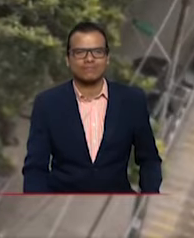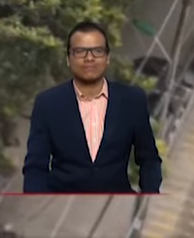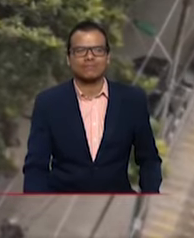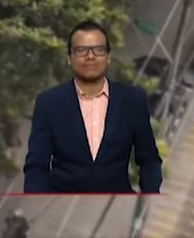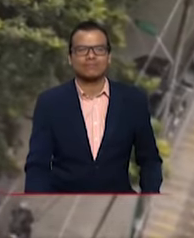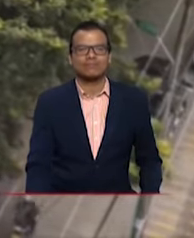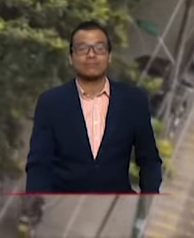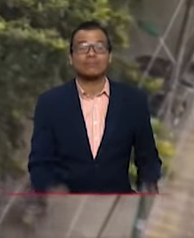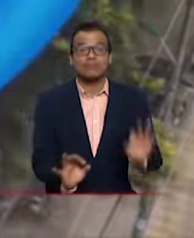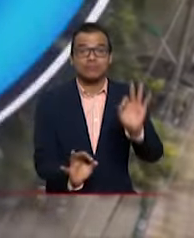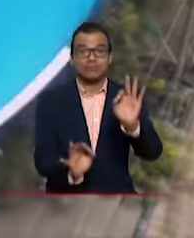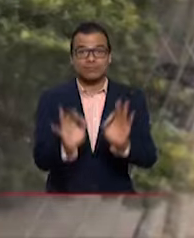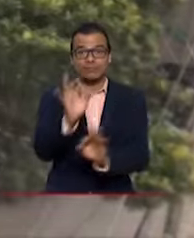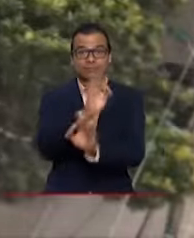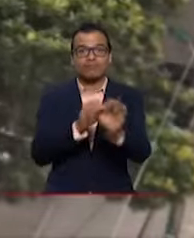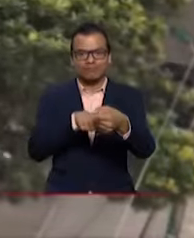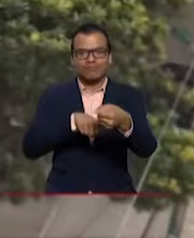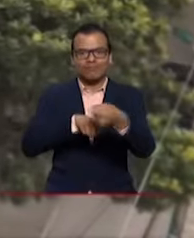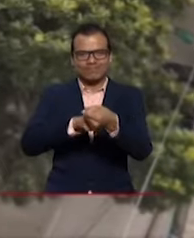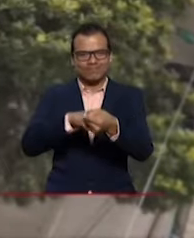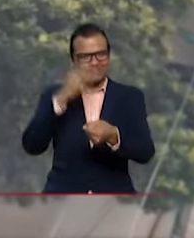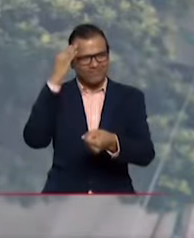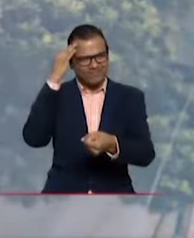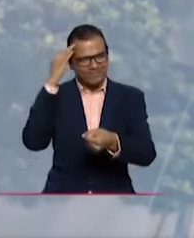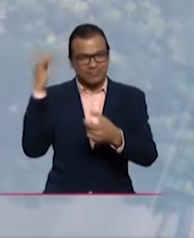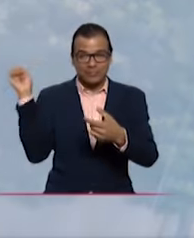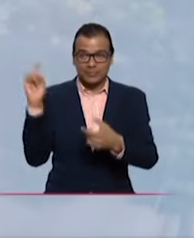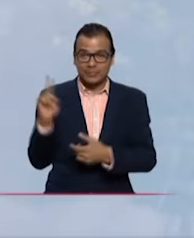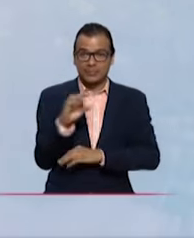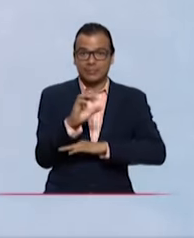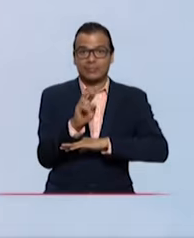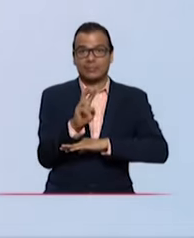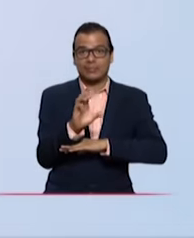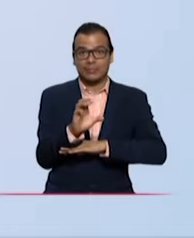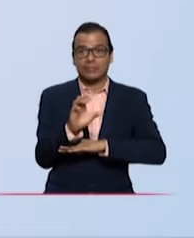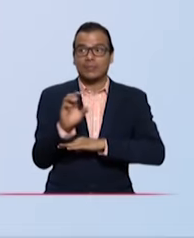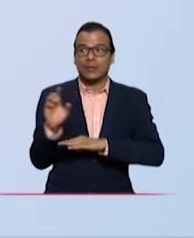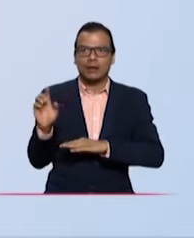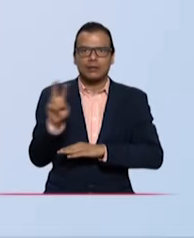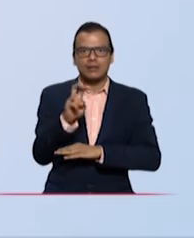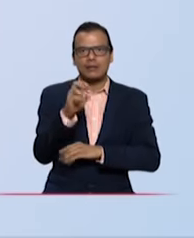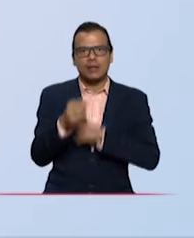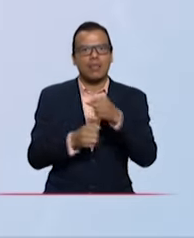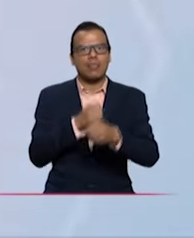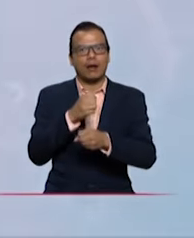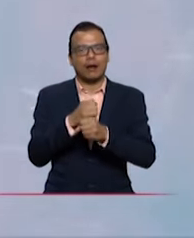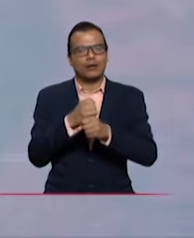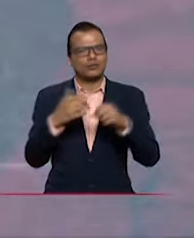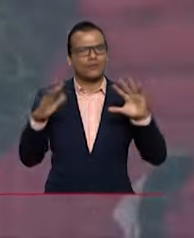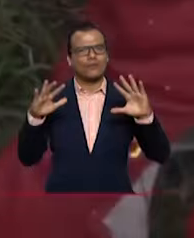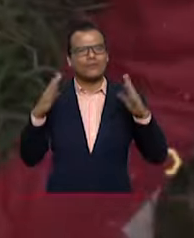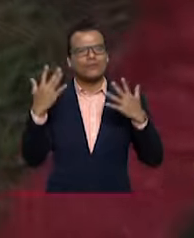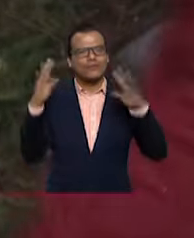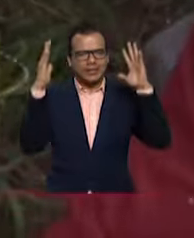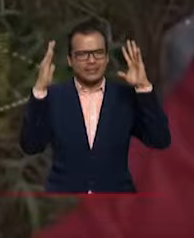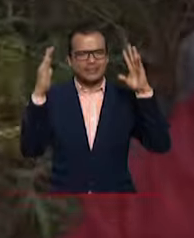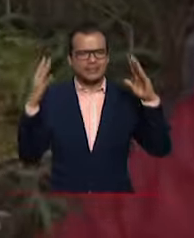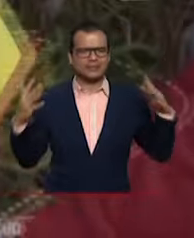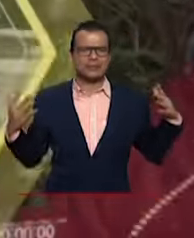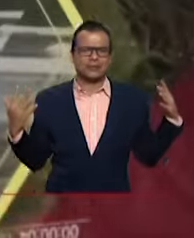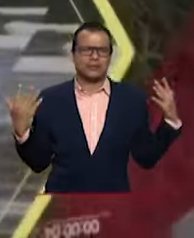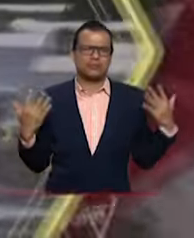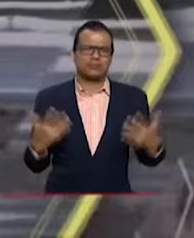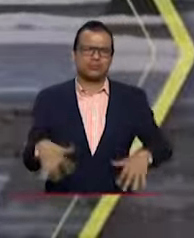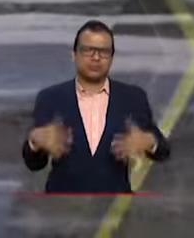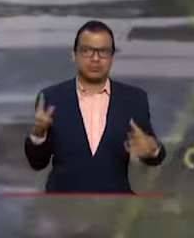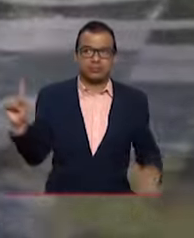Telepacífico se une a la celebración de los 70 años de la Corporación Autónoma Regional del Valle del Cauca, CBC. 70 años